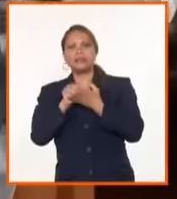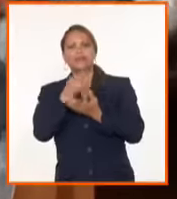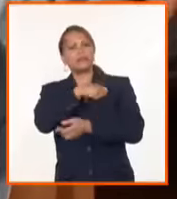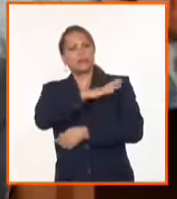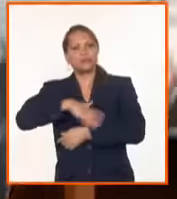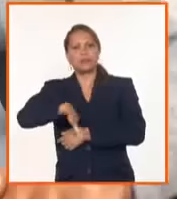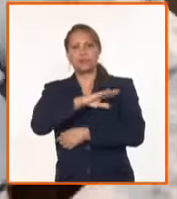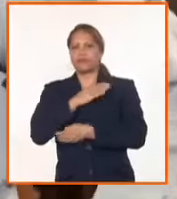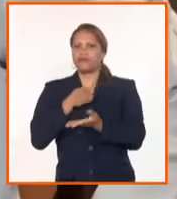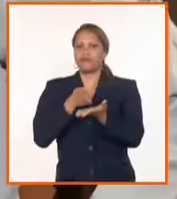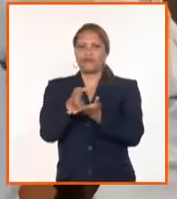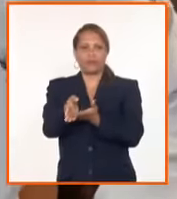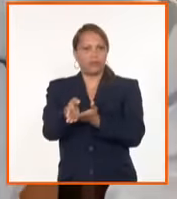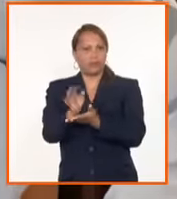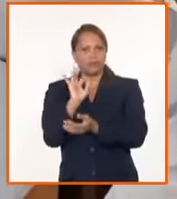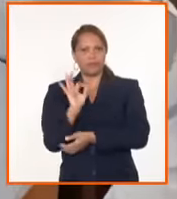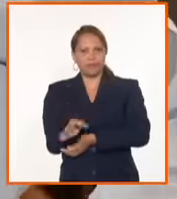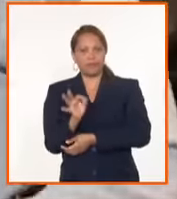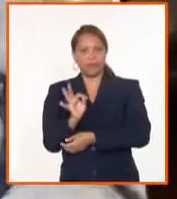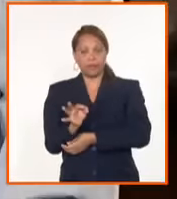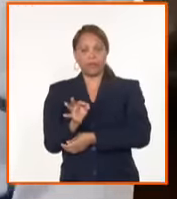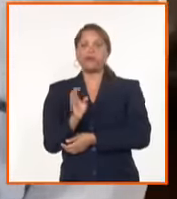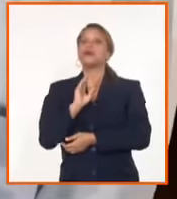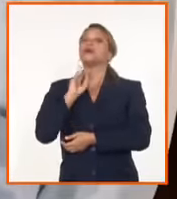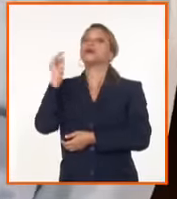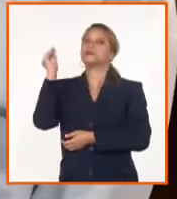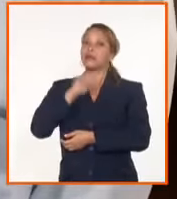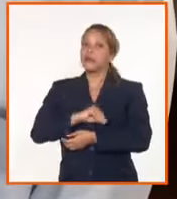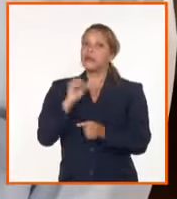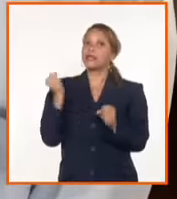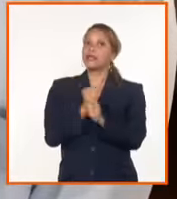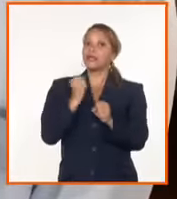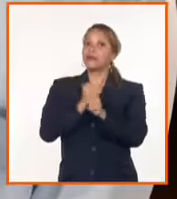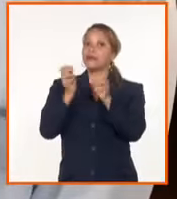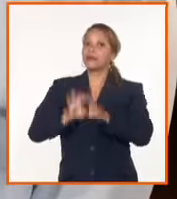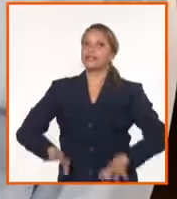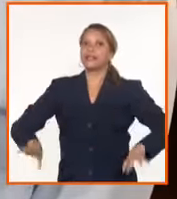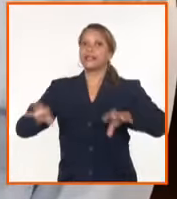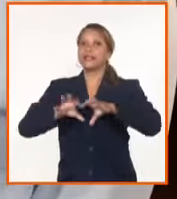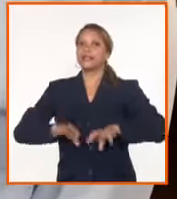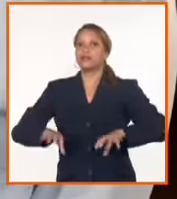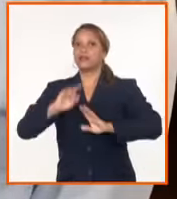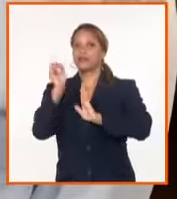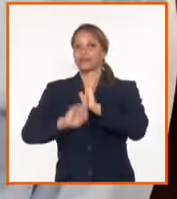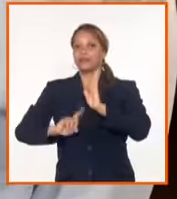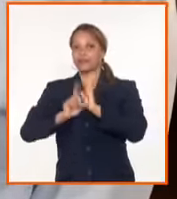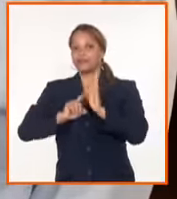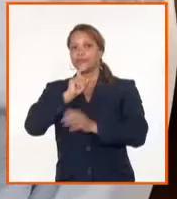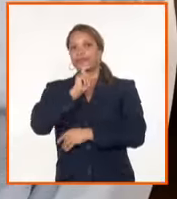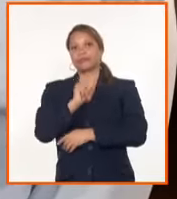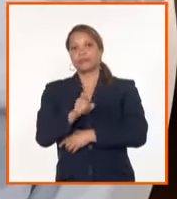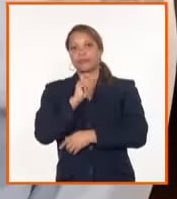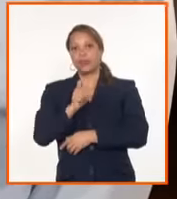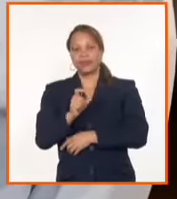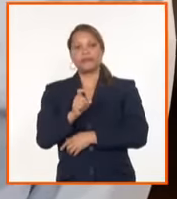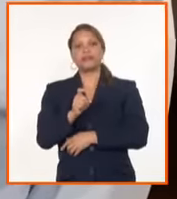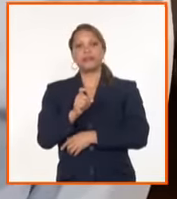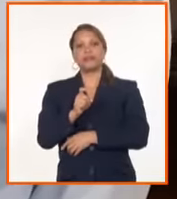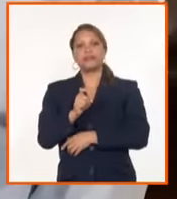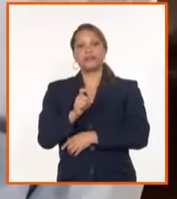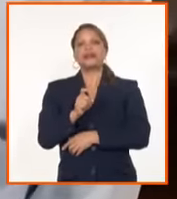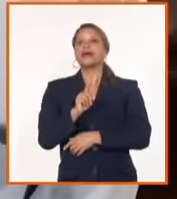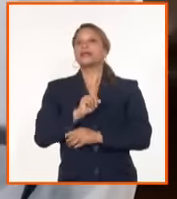los trabajadores electroenergéticos en todos estos tiempos de crisis energética y de generación